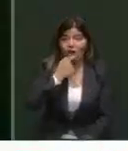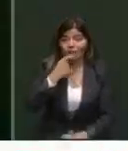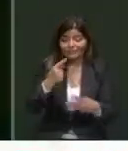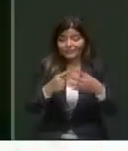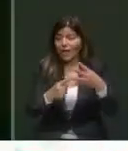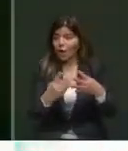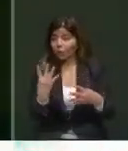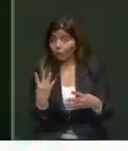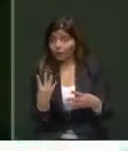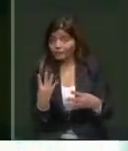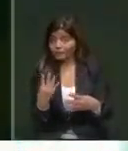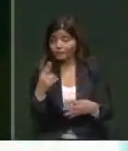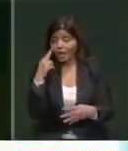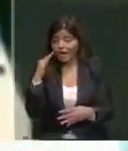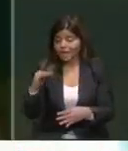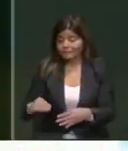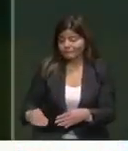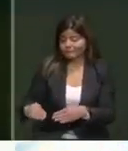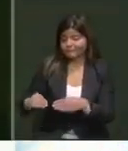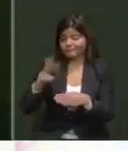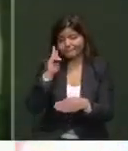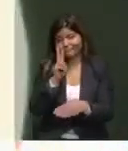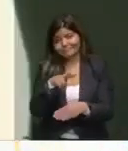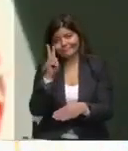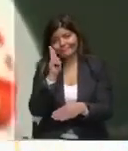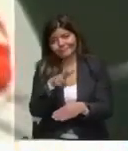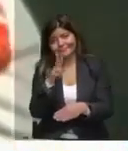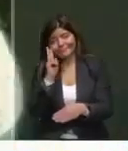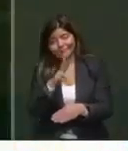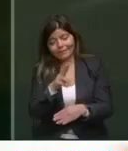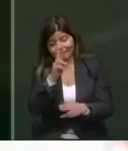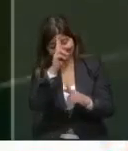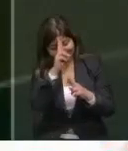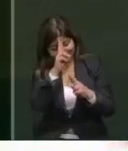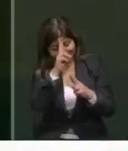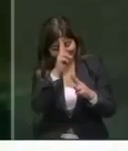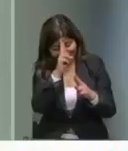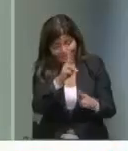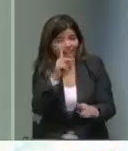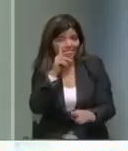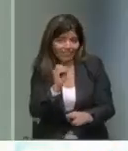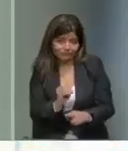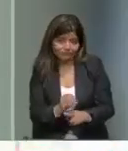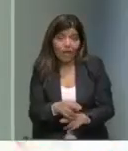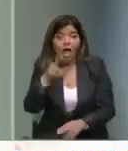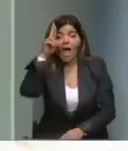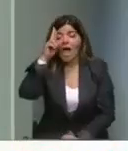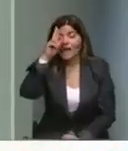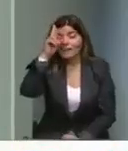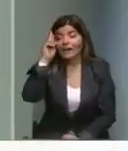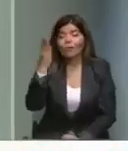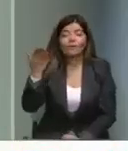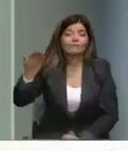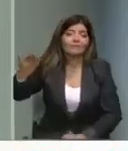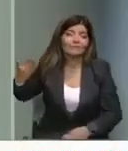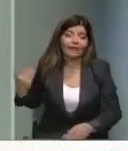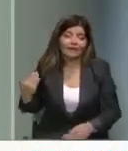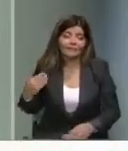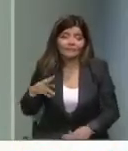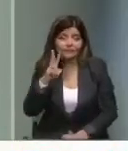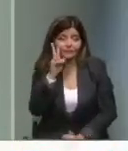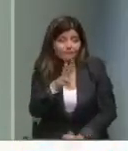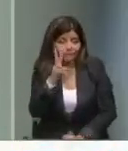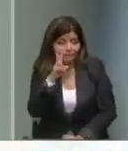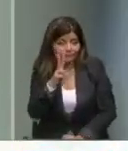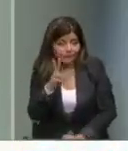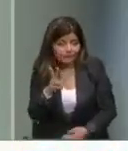Aranza siguió desde muy pequeña las actuaciones de uno de sus ídolos. Recuerdo de haber estado como chequeando los resultados,